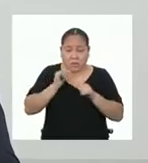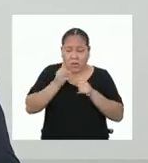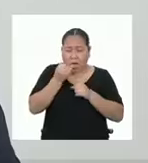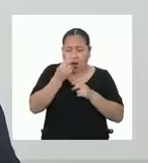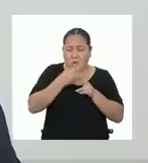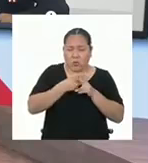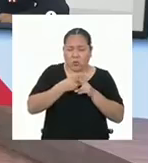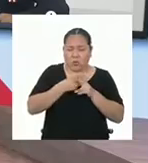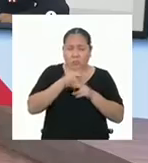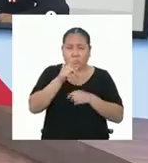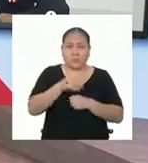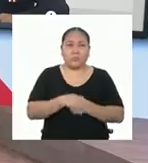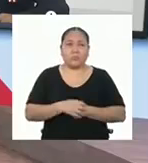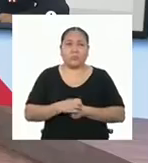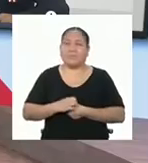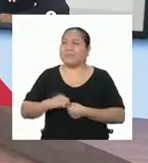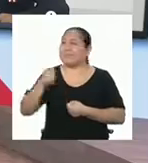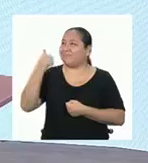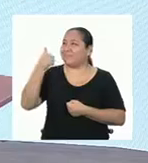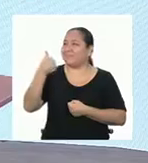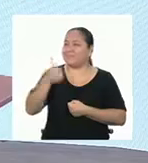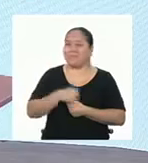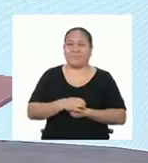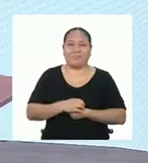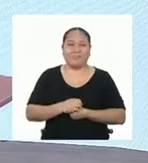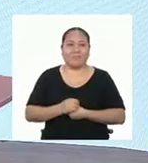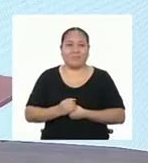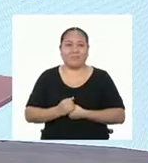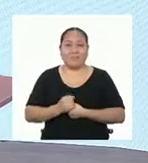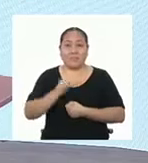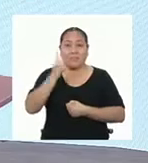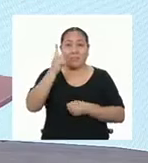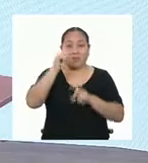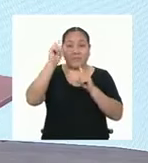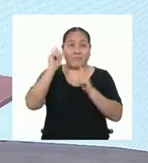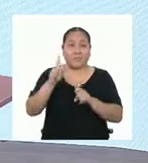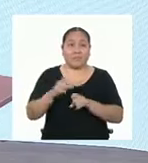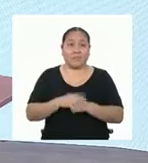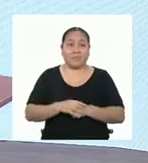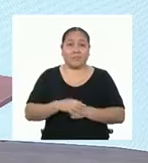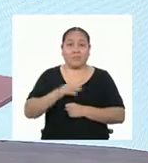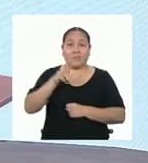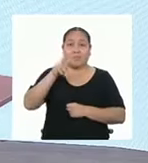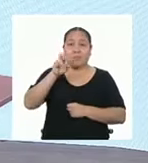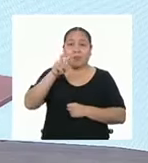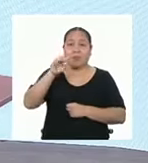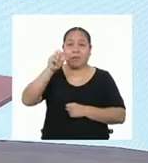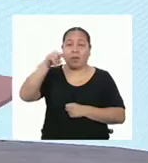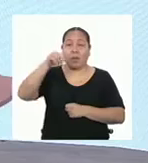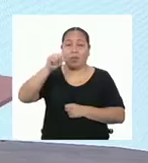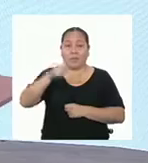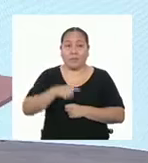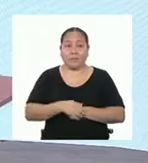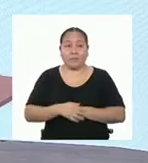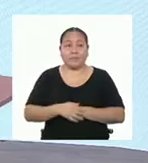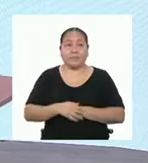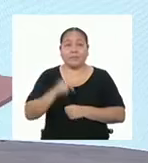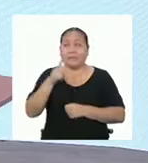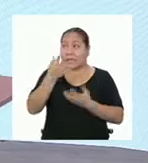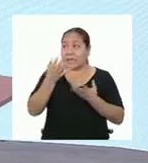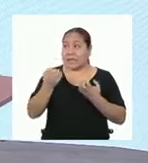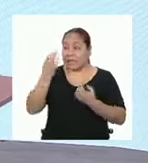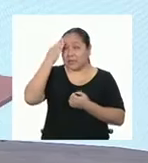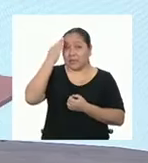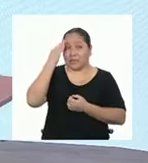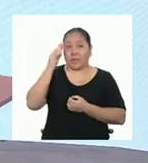unos minutitos más ¡Qué bien! La primera pregunta es de Viviana de la Inmebamba Ella quiere